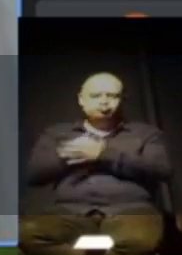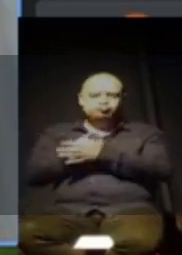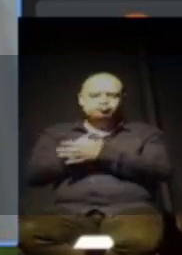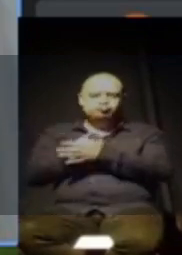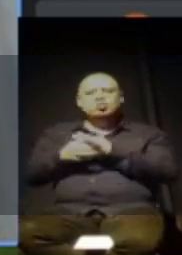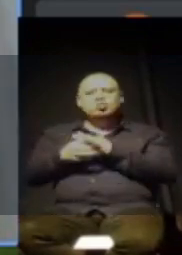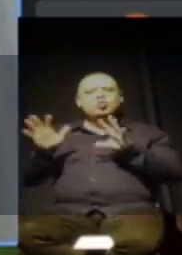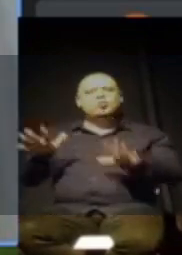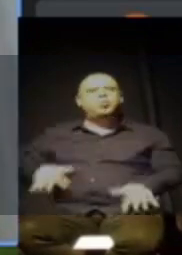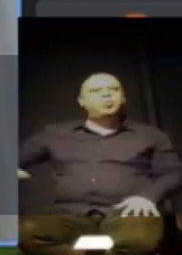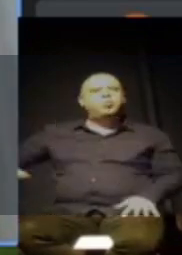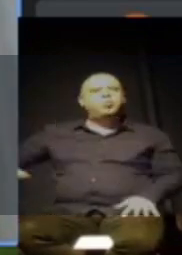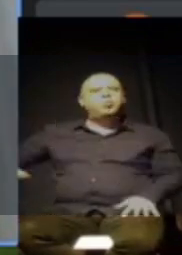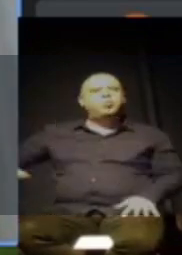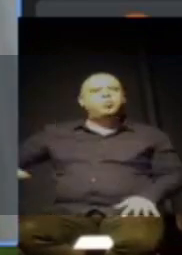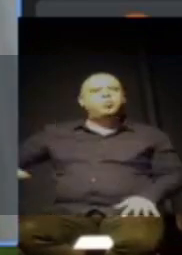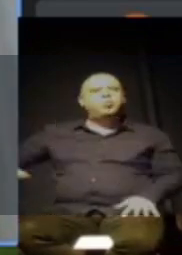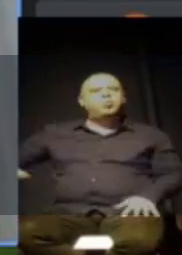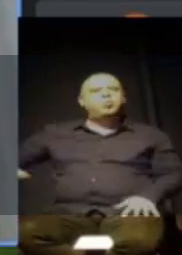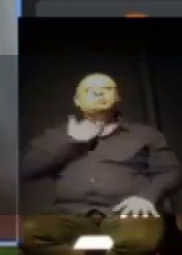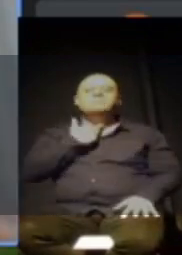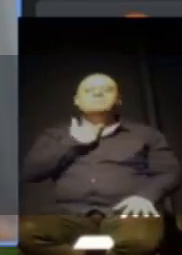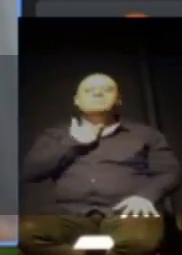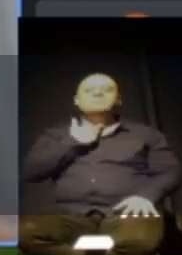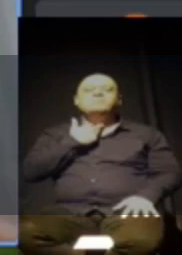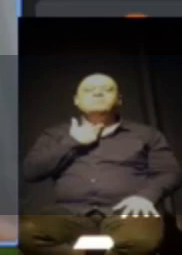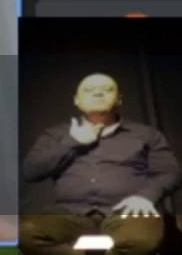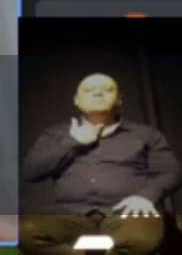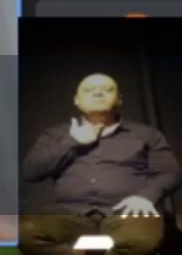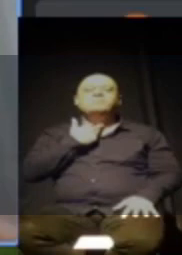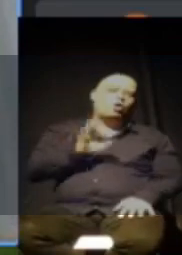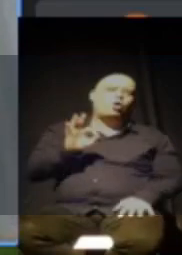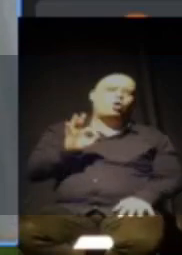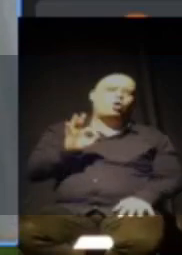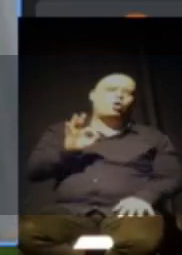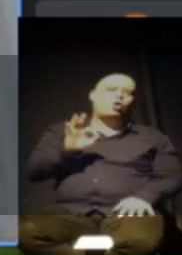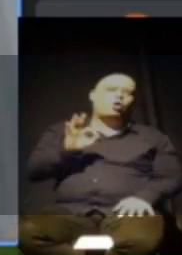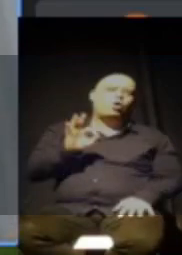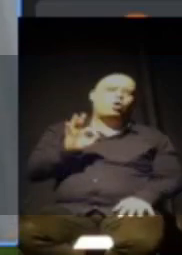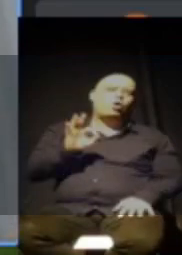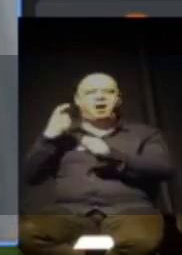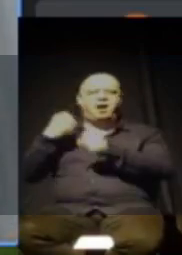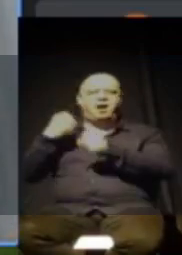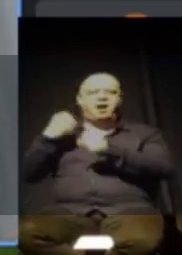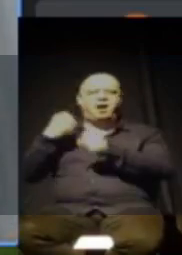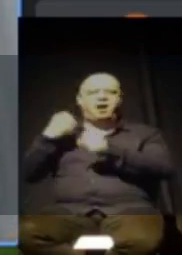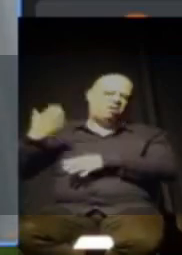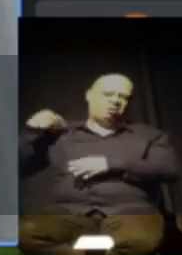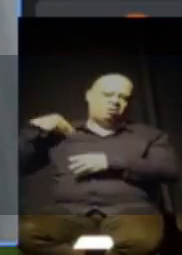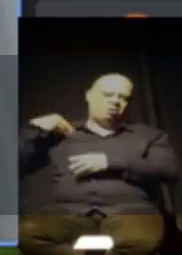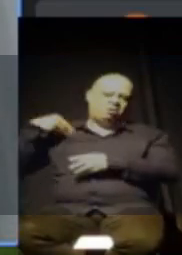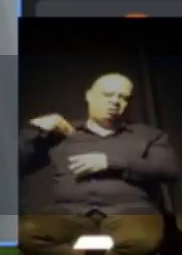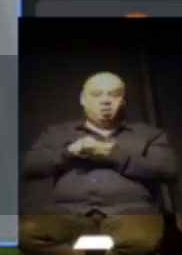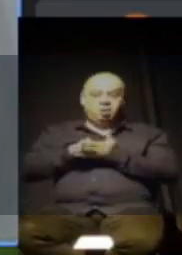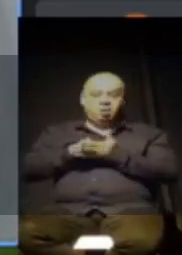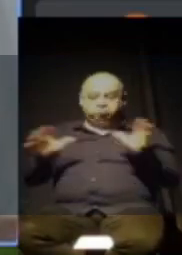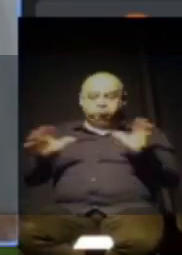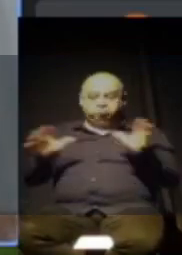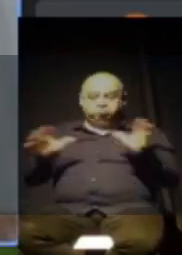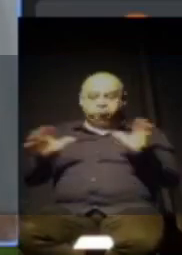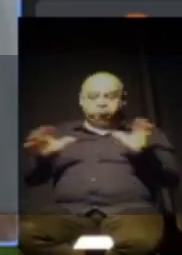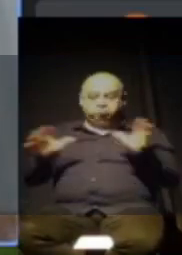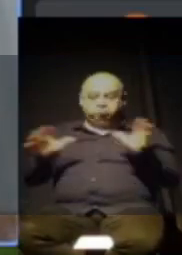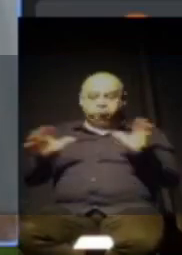las feroces luchas por la posesión de los recursos naturales que acontecieron entre 4 y 5 mil años atrás, cuando las dos razas